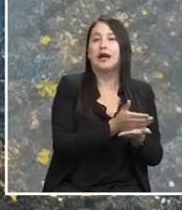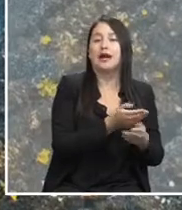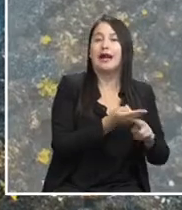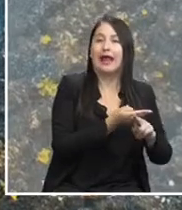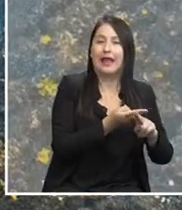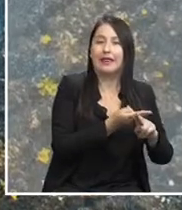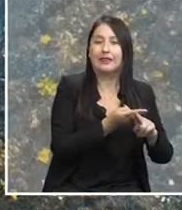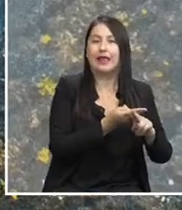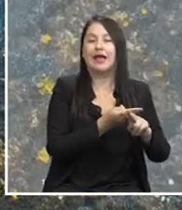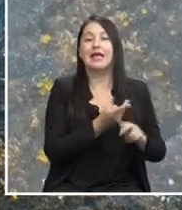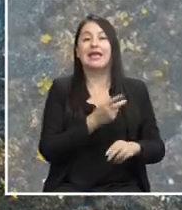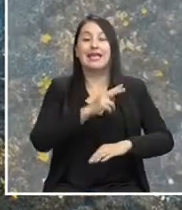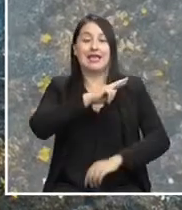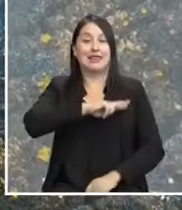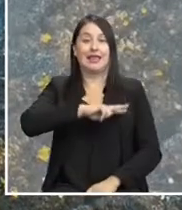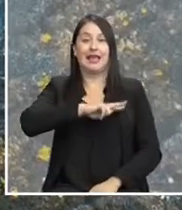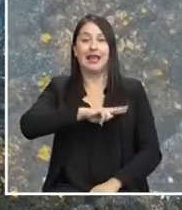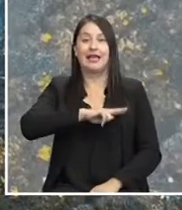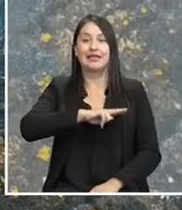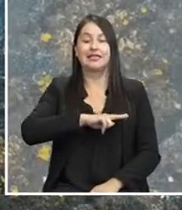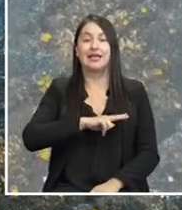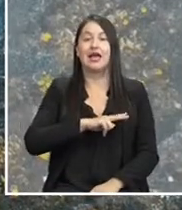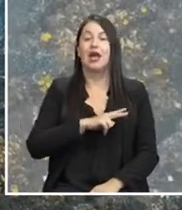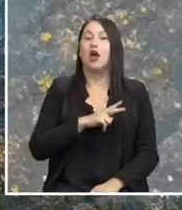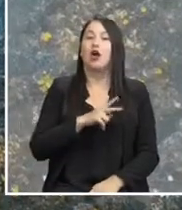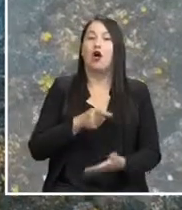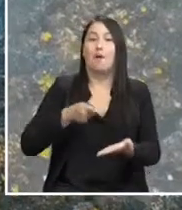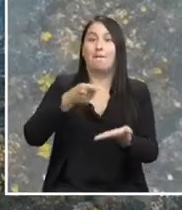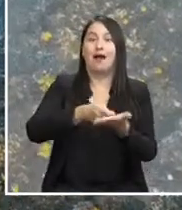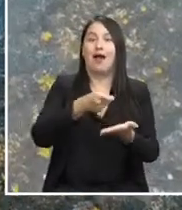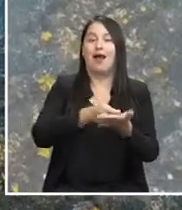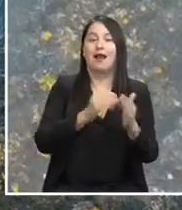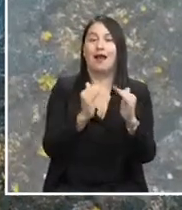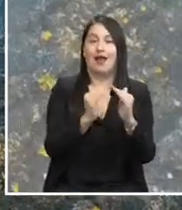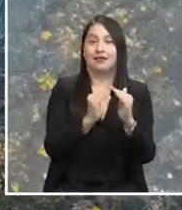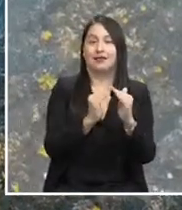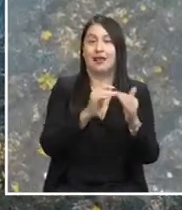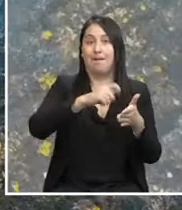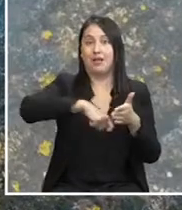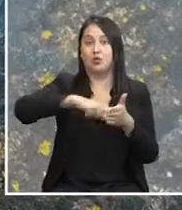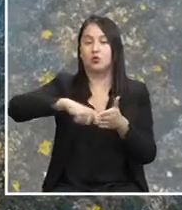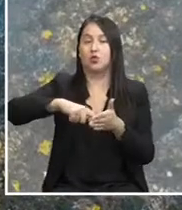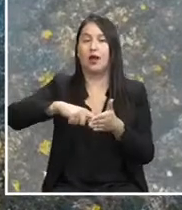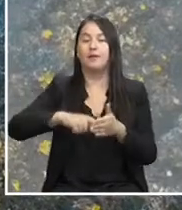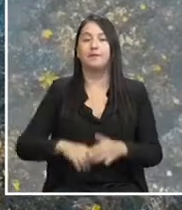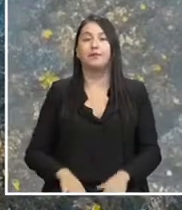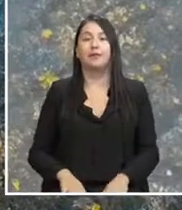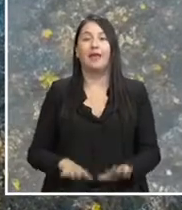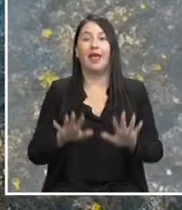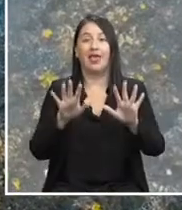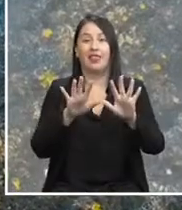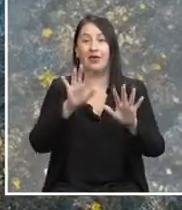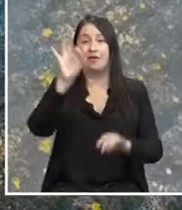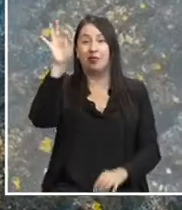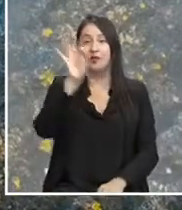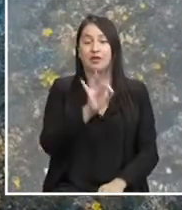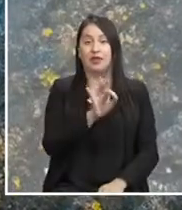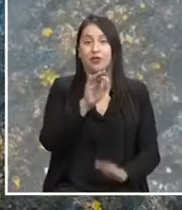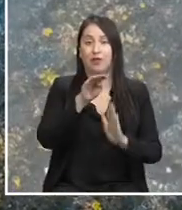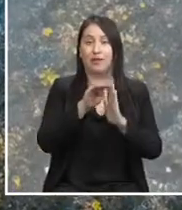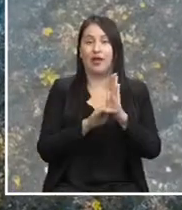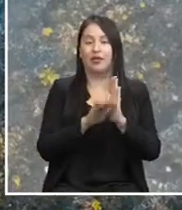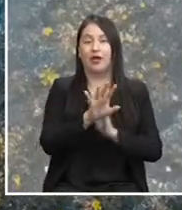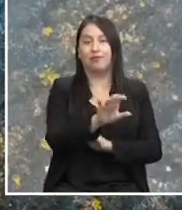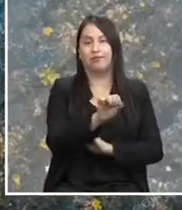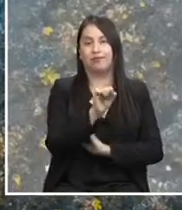dividendos, nos damos cuenta que menos del 10% del total macroeconómico está siendo capturado por